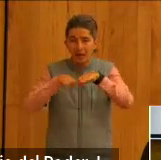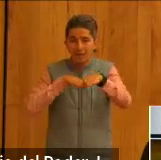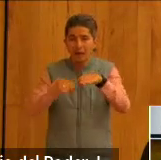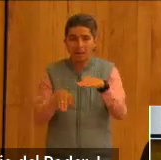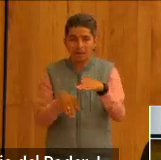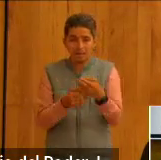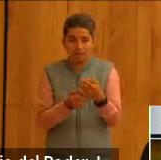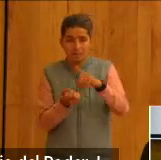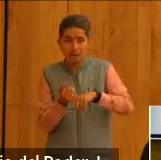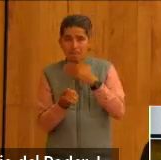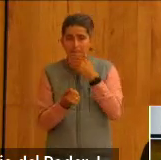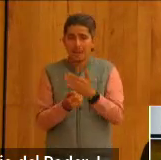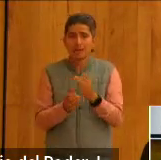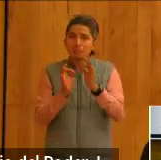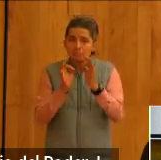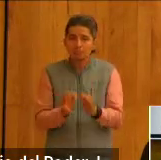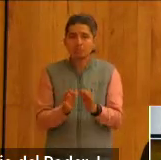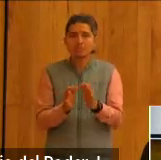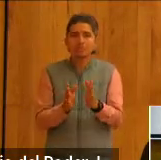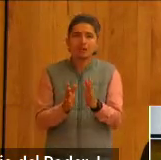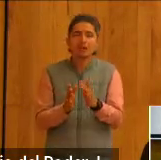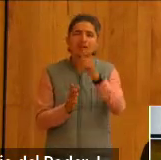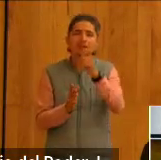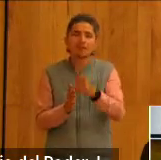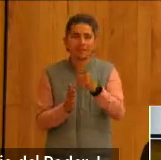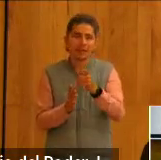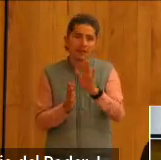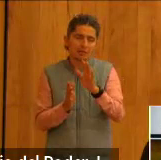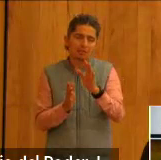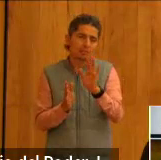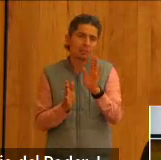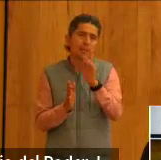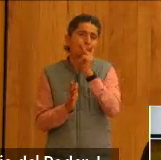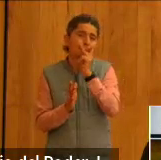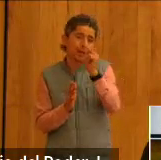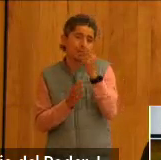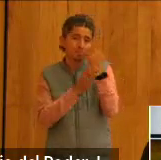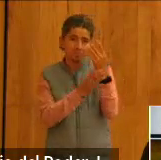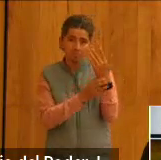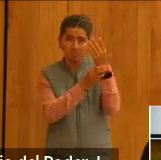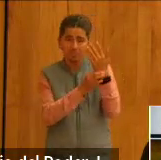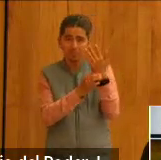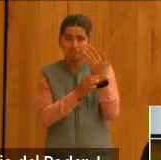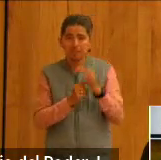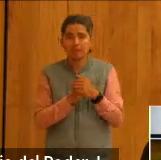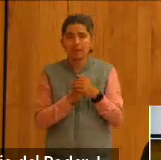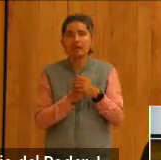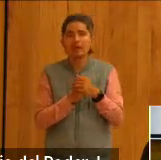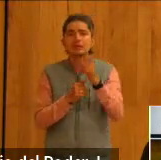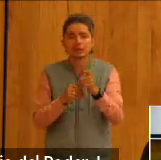digno o decente, que es aquel donde, como la palabra lo dice, se